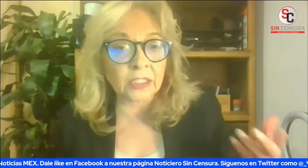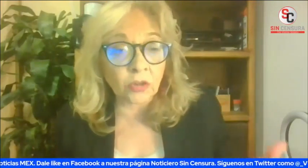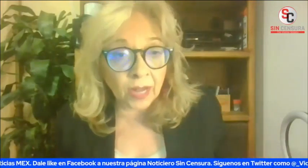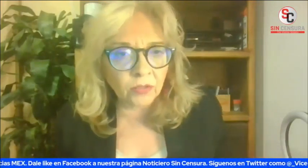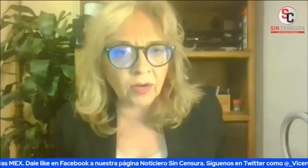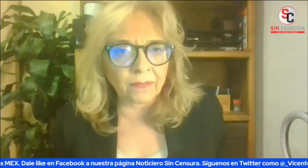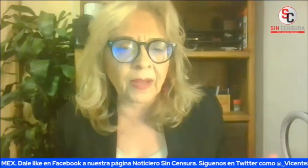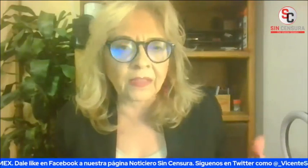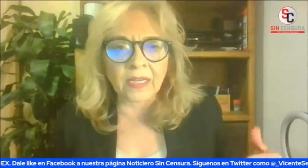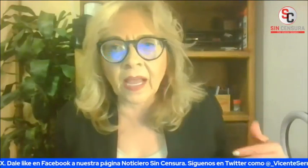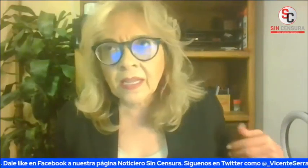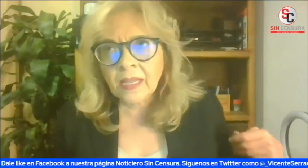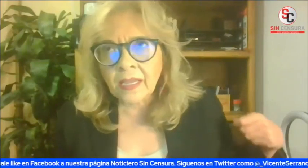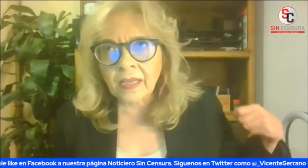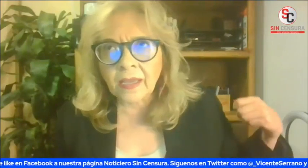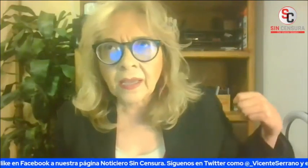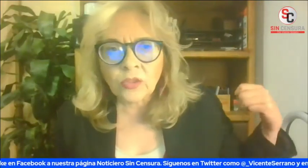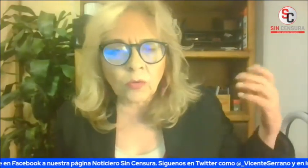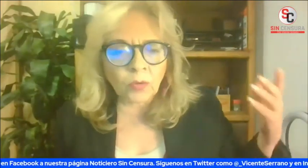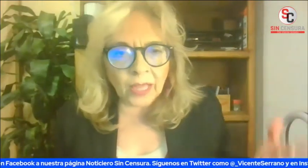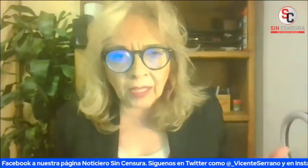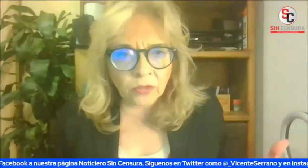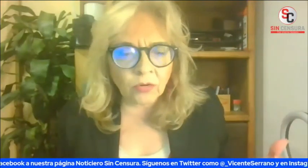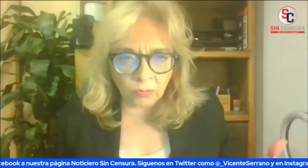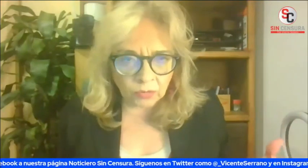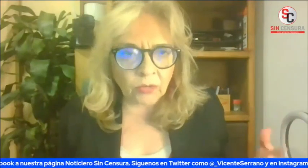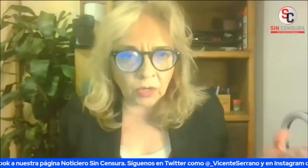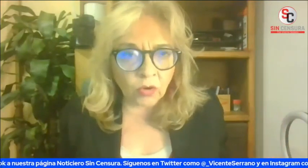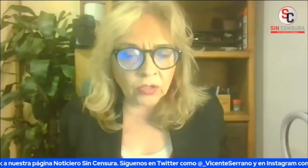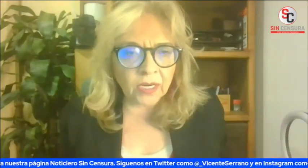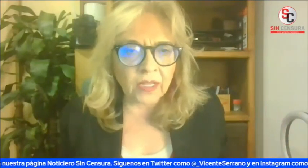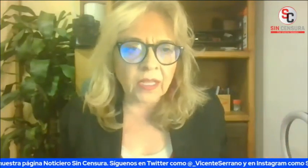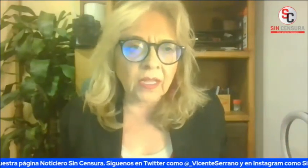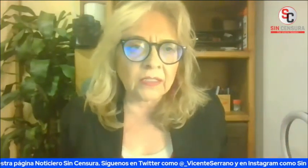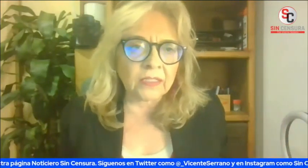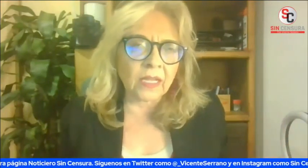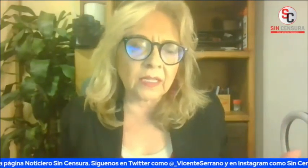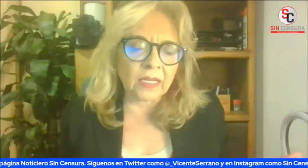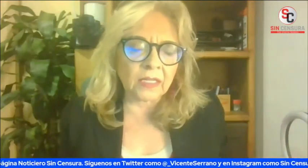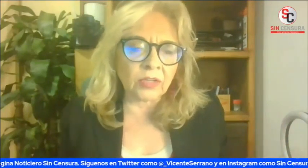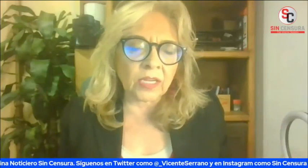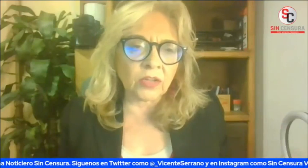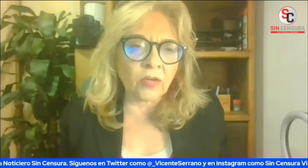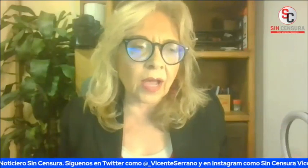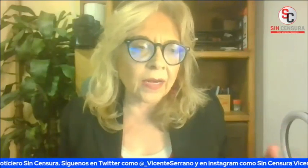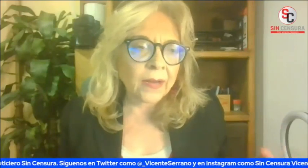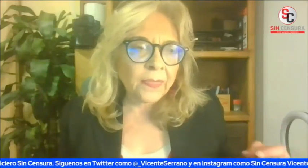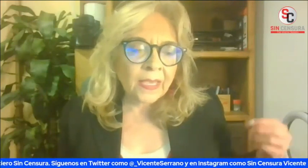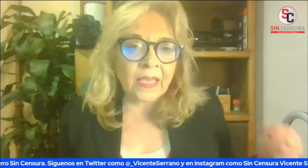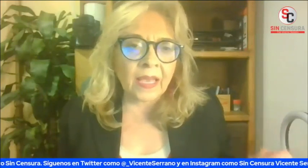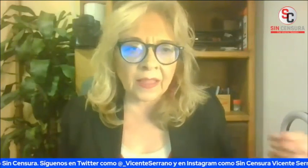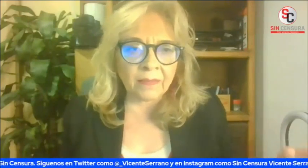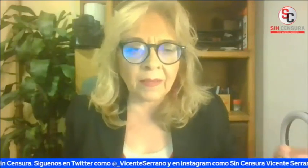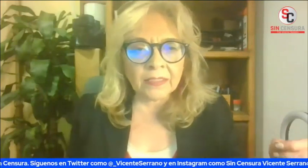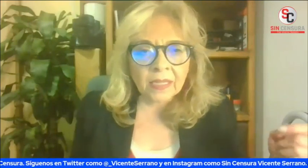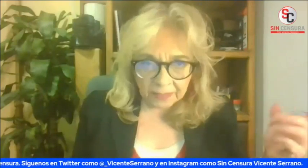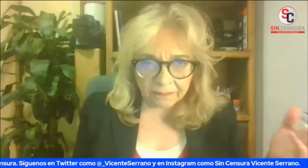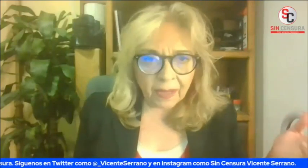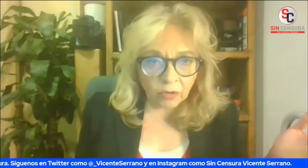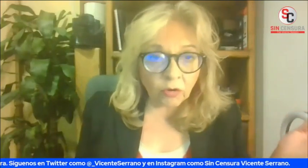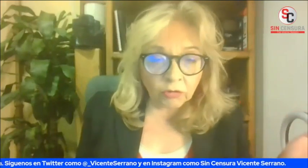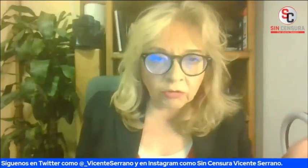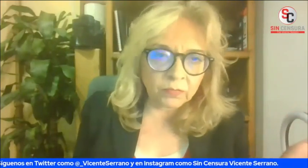está traicionando a la patria, no votando o votando en contra de esta, en caso de quienes lo hagan, y que